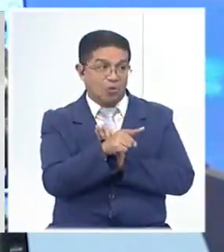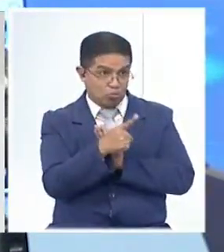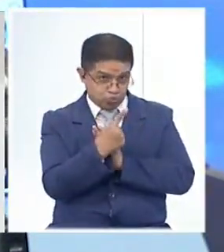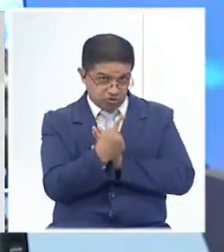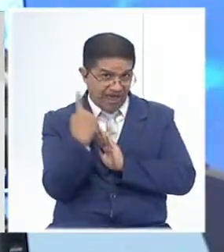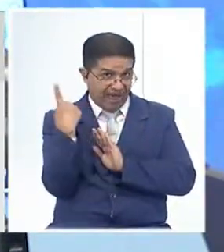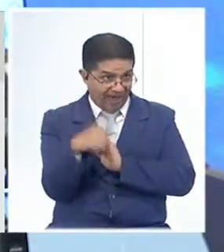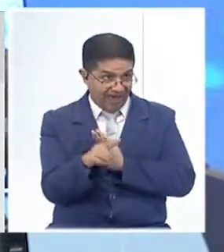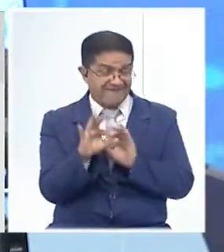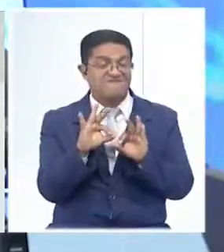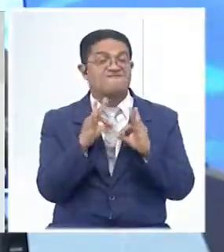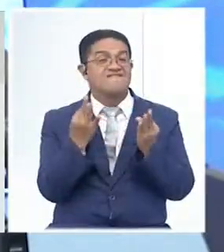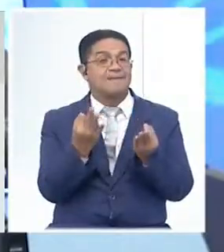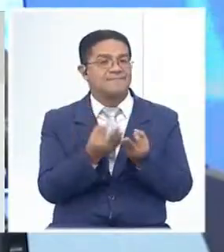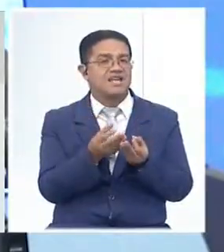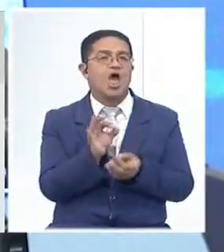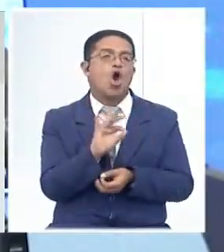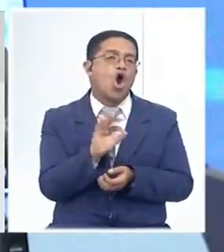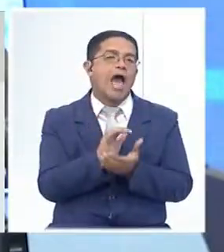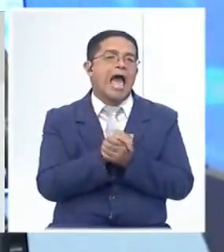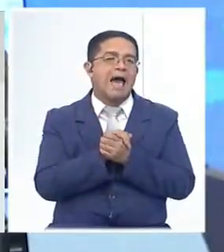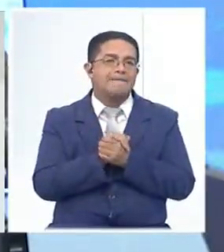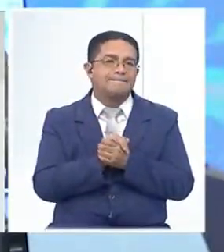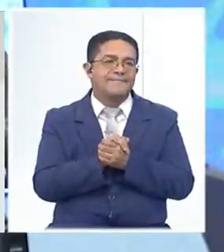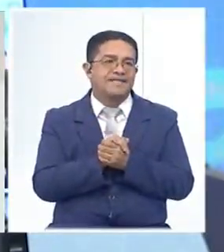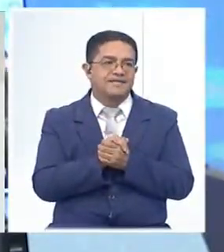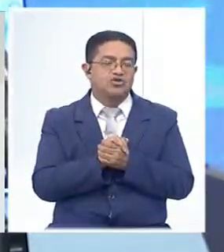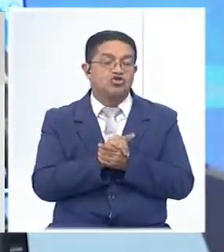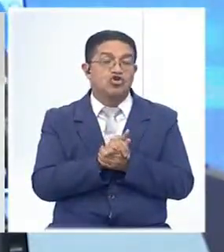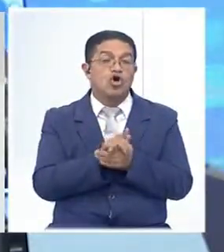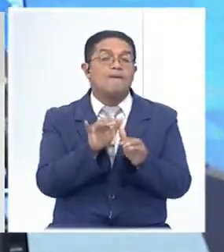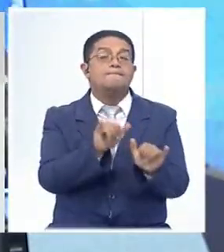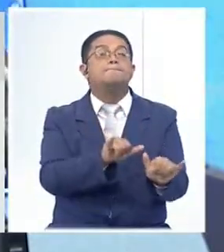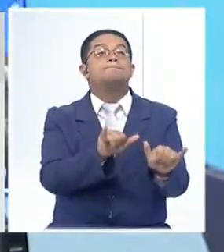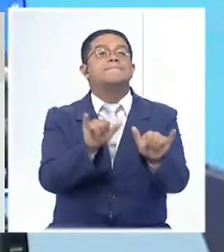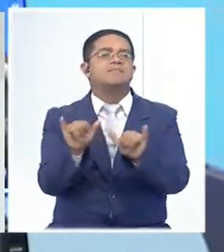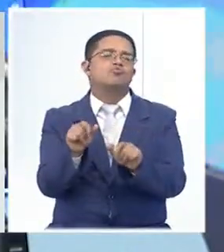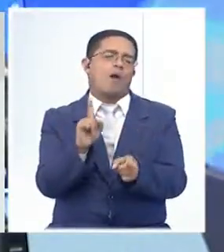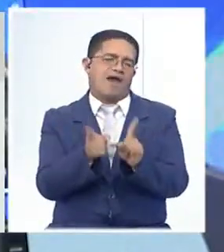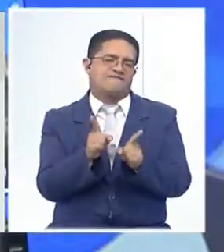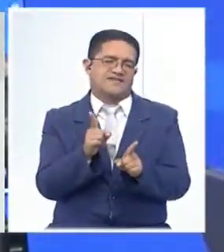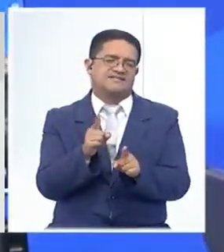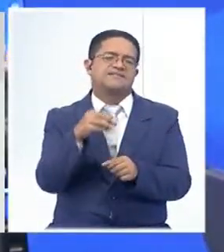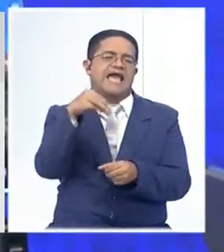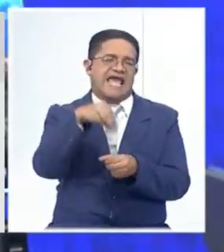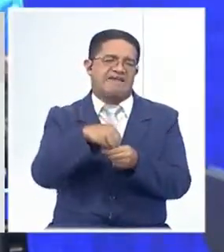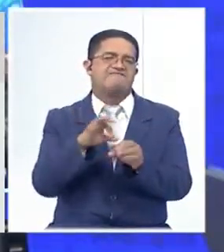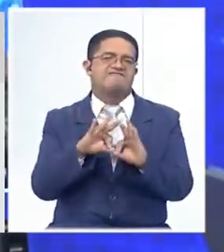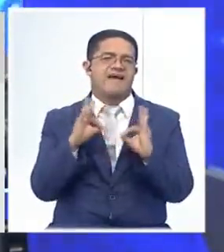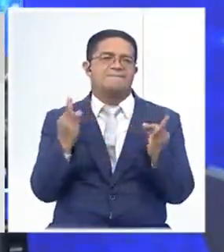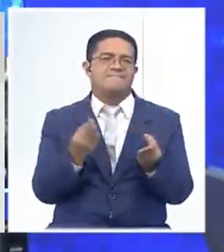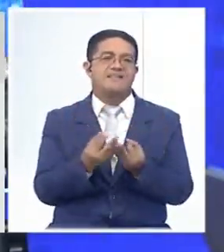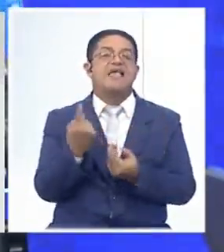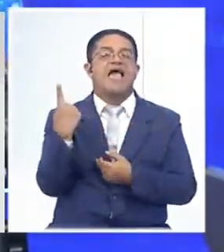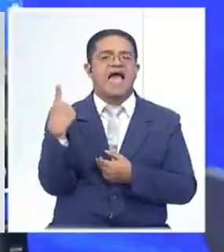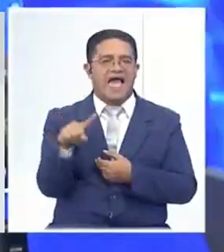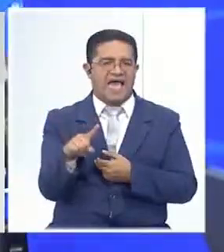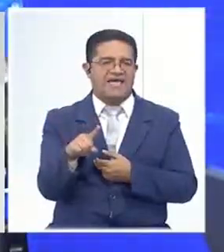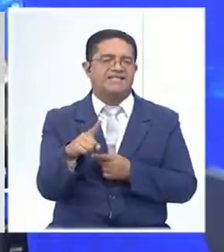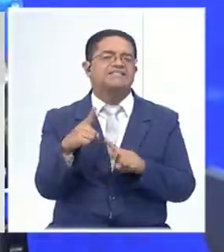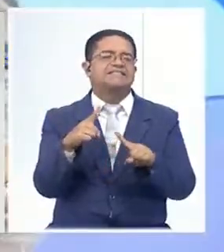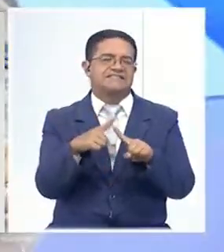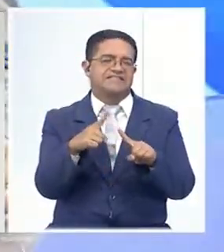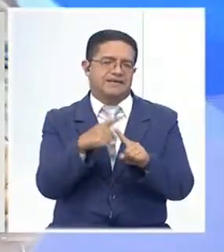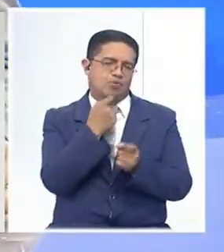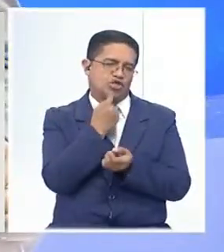tiene algún conocido, alguien que conozca, o en la misma familia, porque a veces las mismas familias manejan grupos